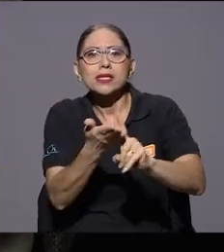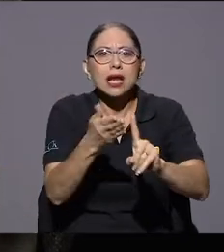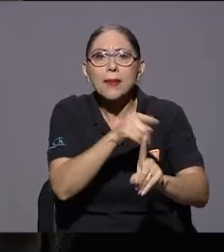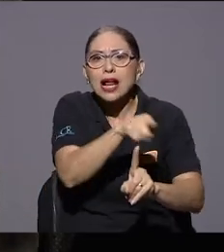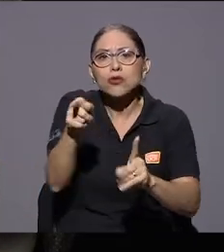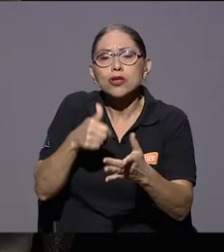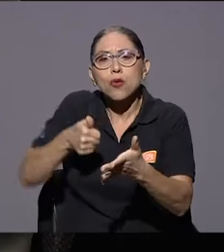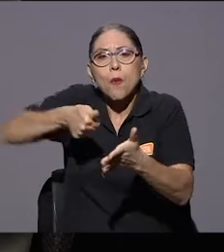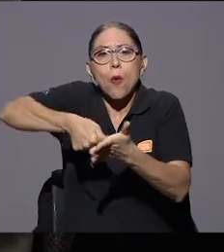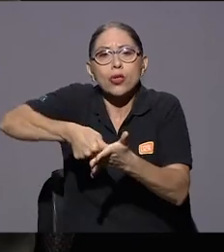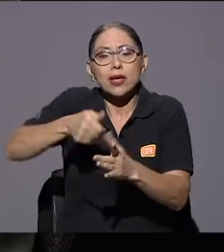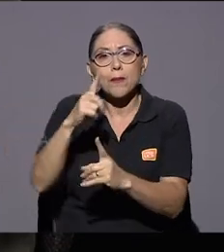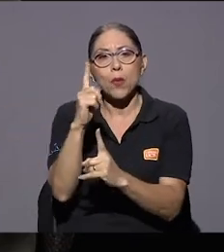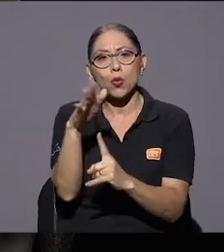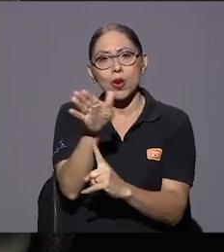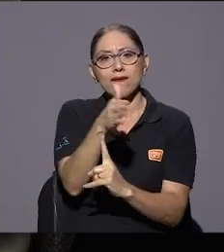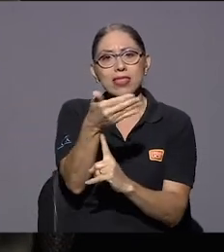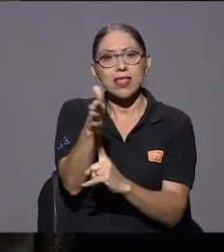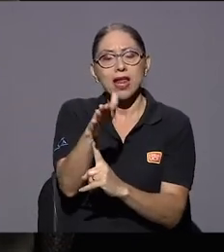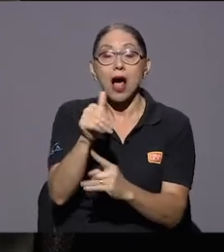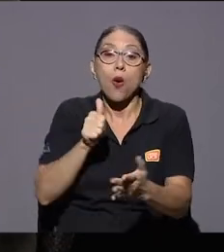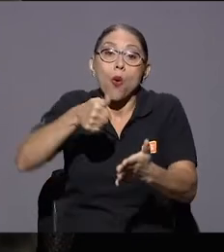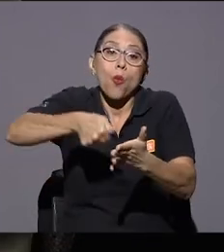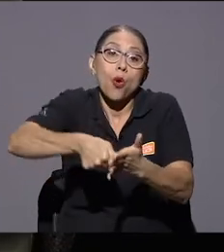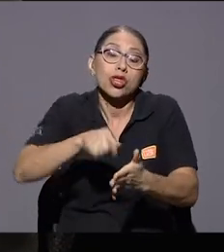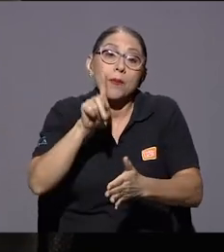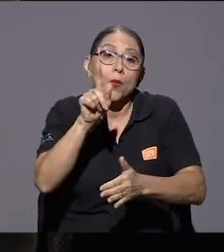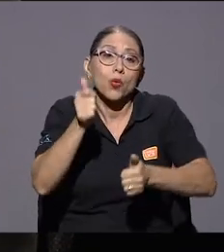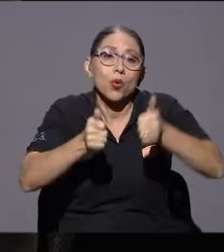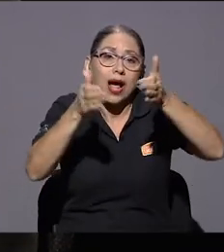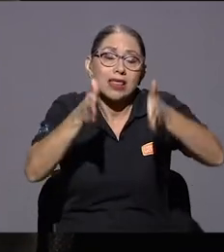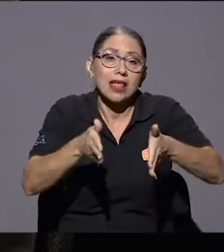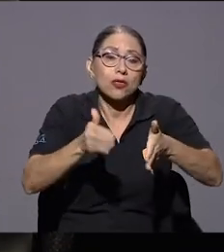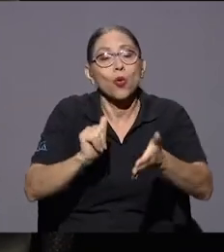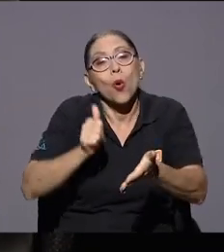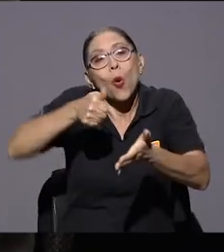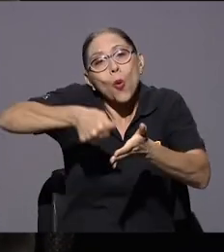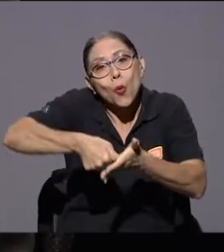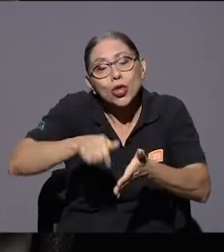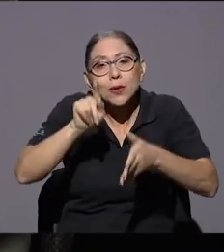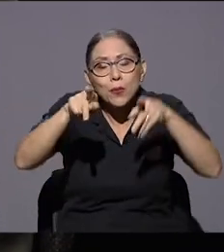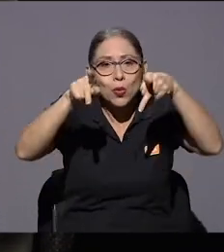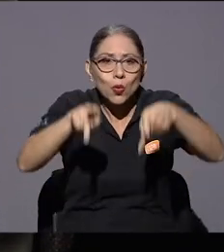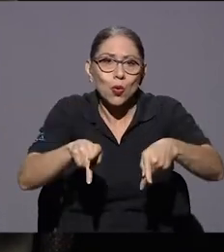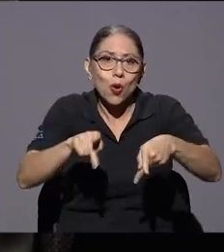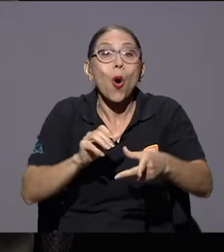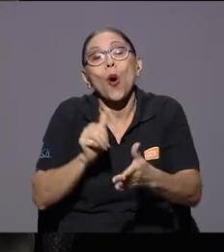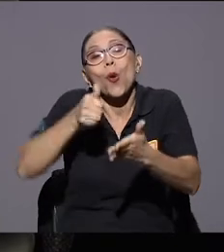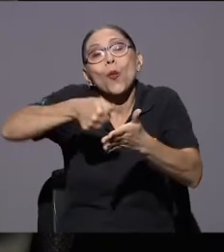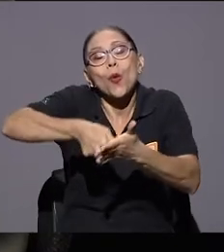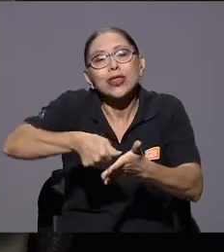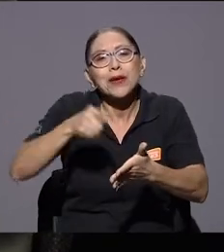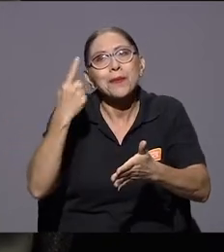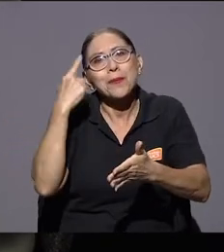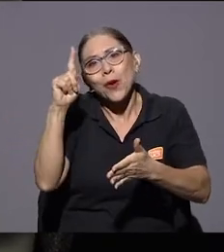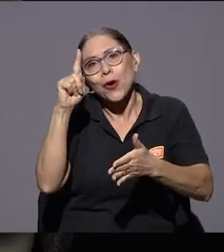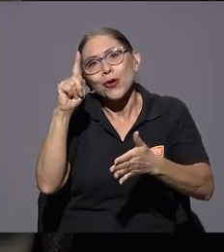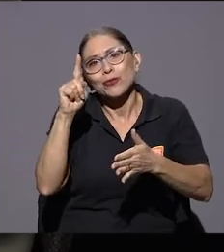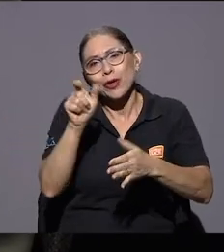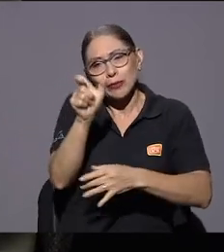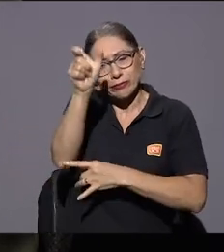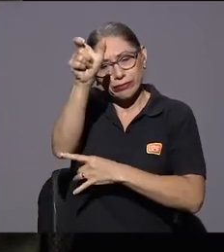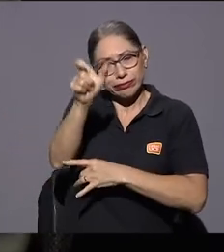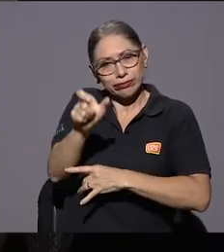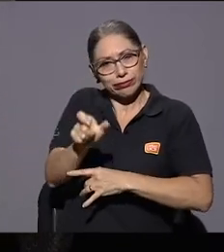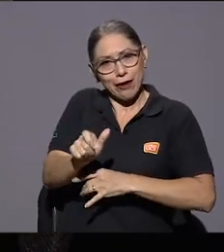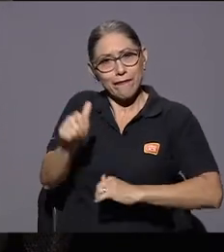bandera o por un candidato o por una personalidad o en este caso hasta por una especie de figura teatral